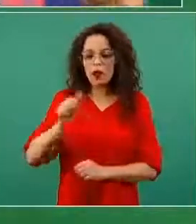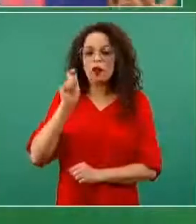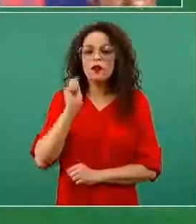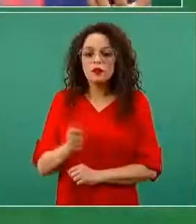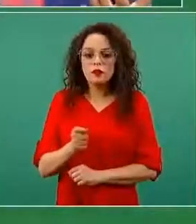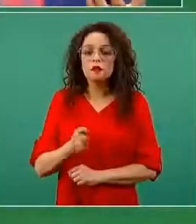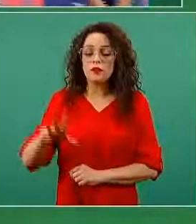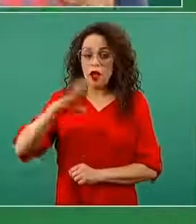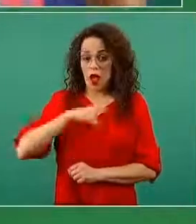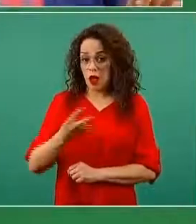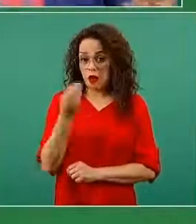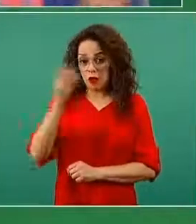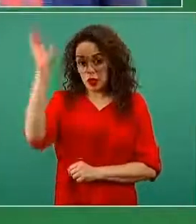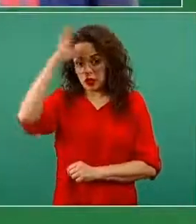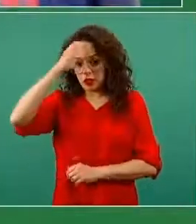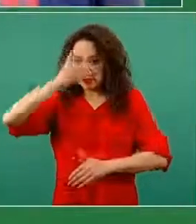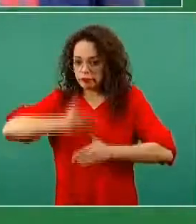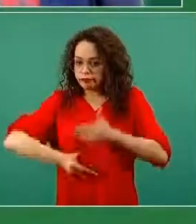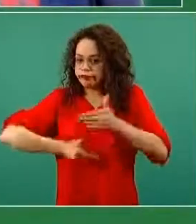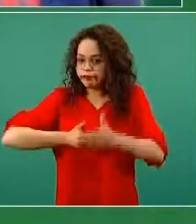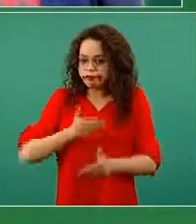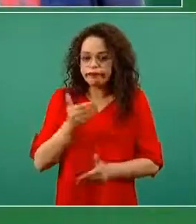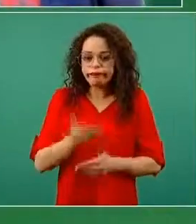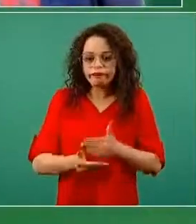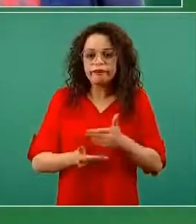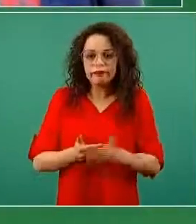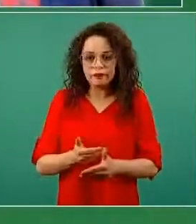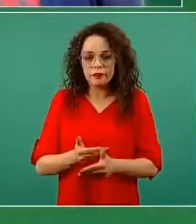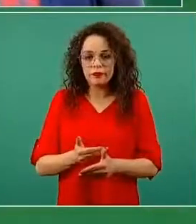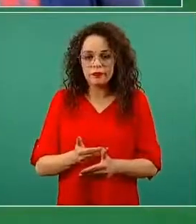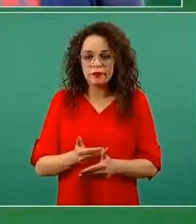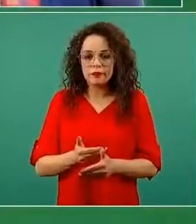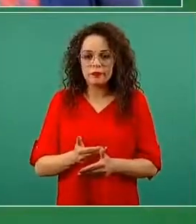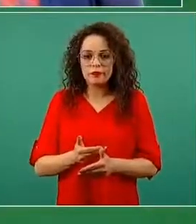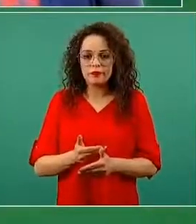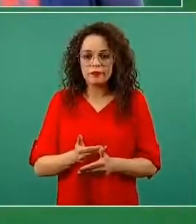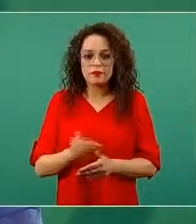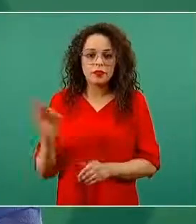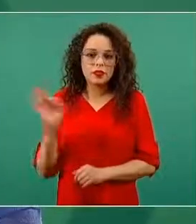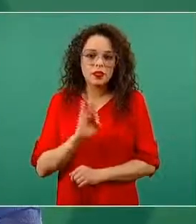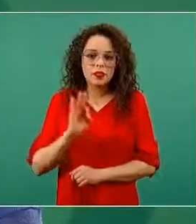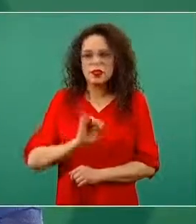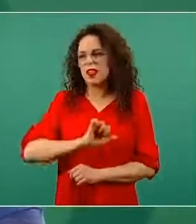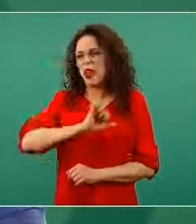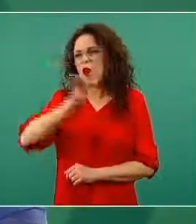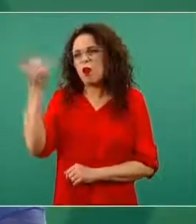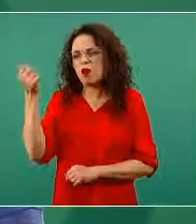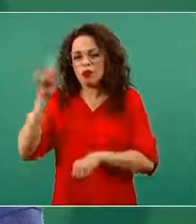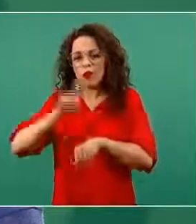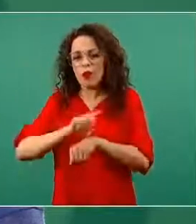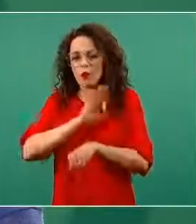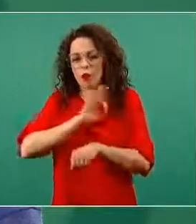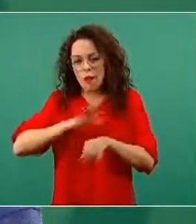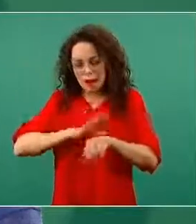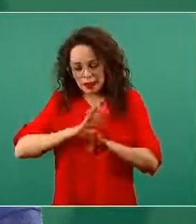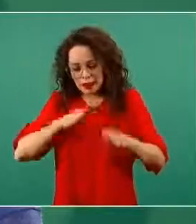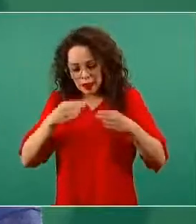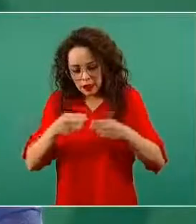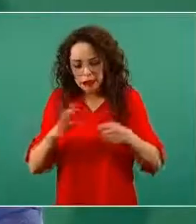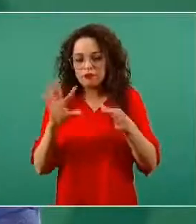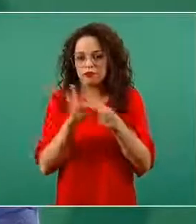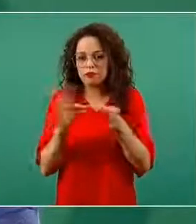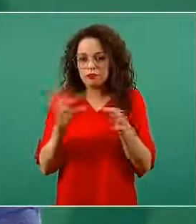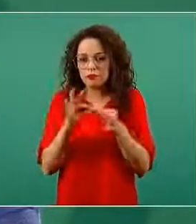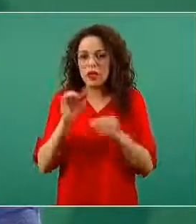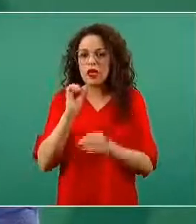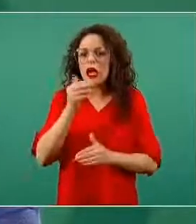avances científicos, y ya en alguna otra oportunidad hablaremos específicamente de los avances que se han tenido